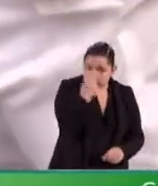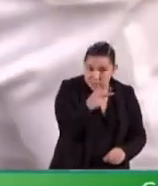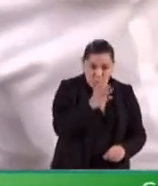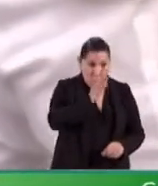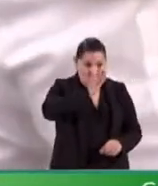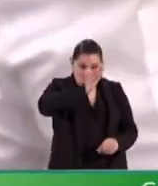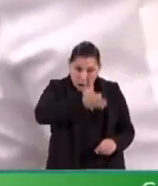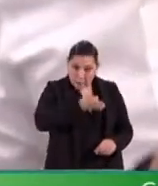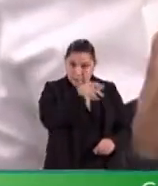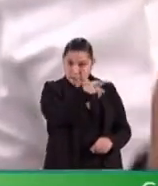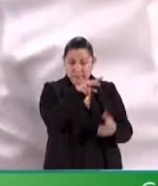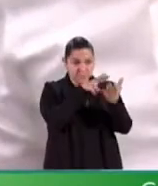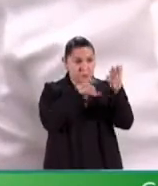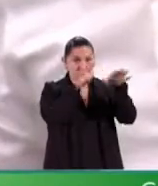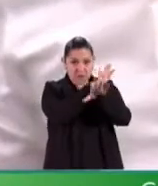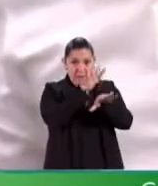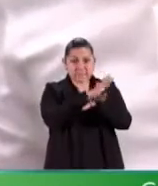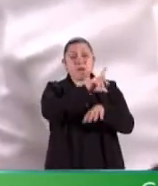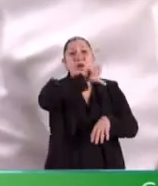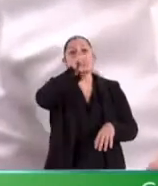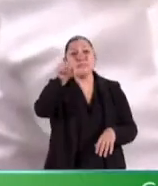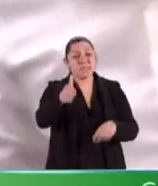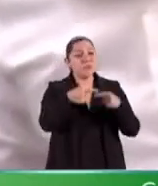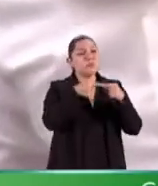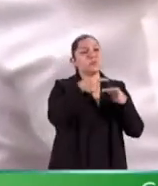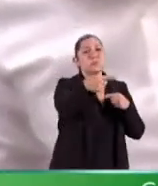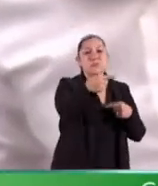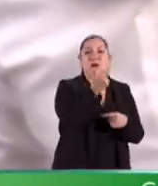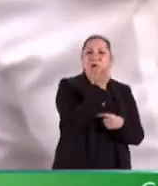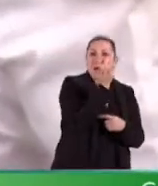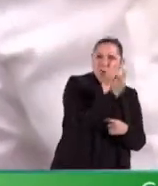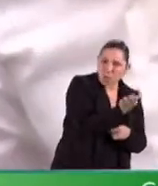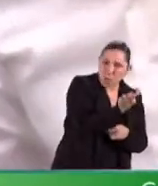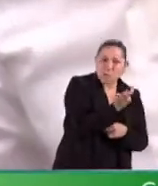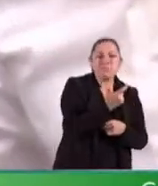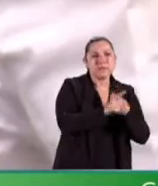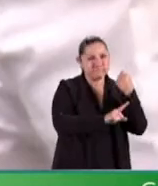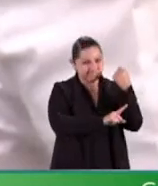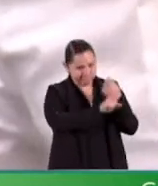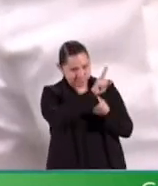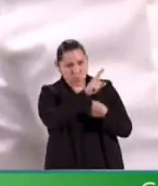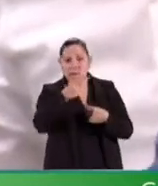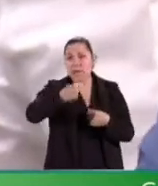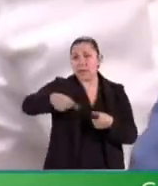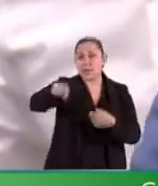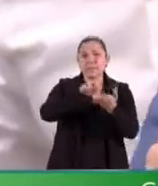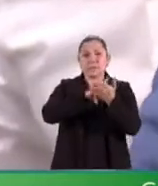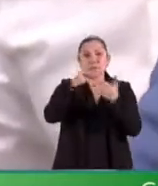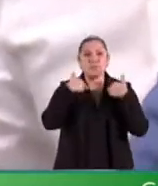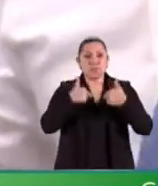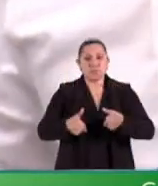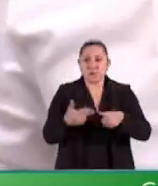grandes consecuencias en materia económica y de derechos humanos.